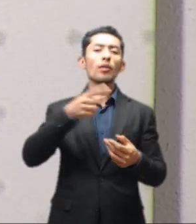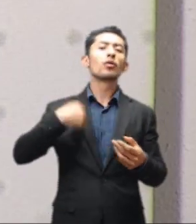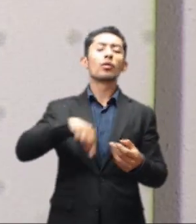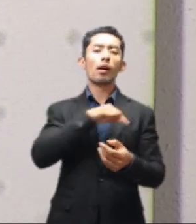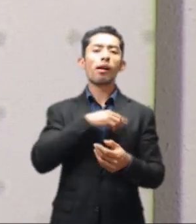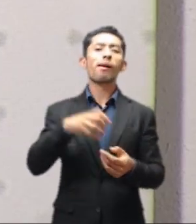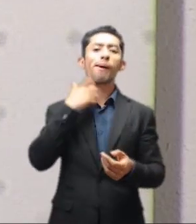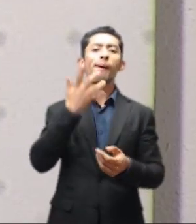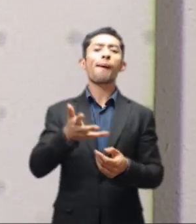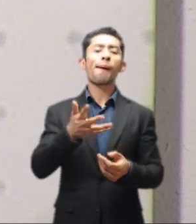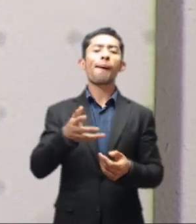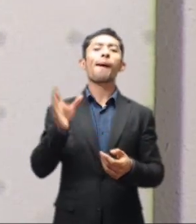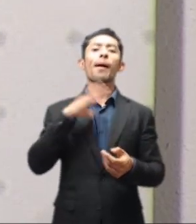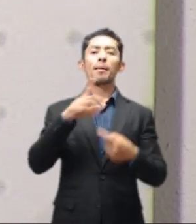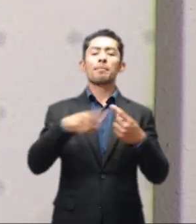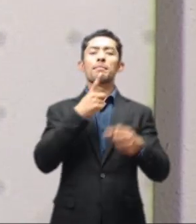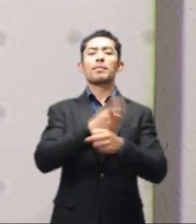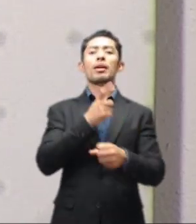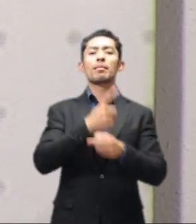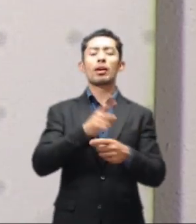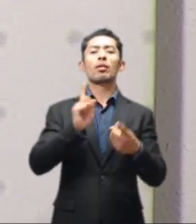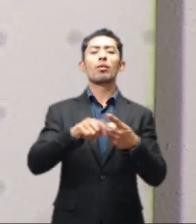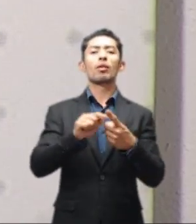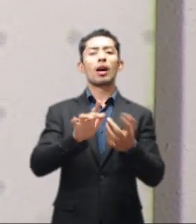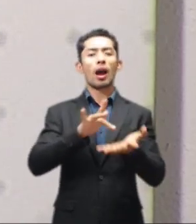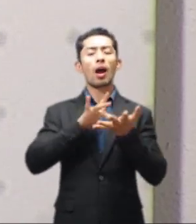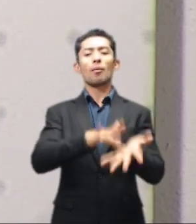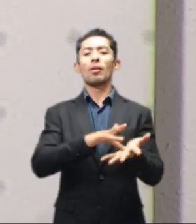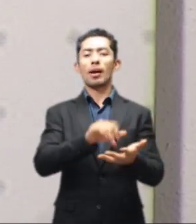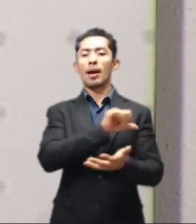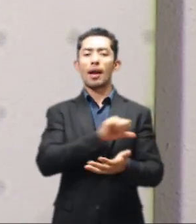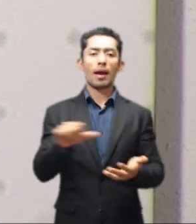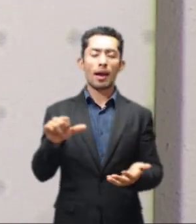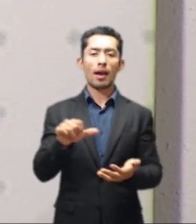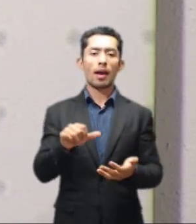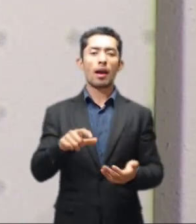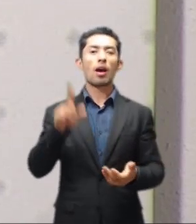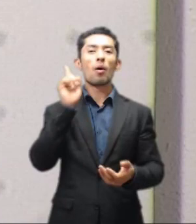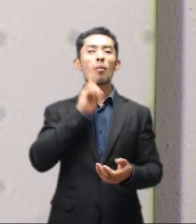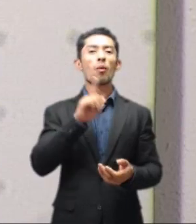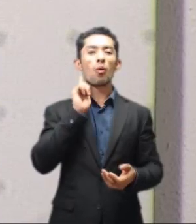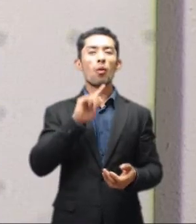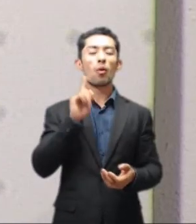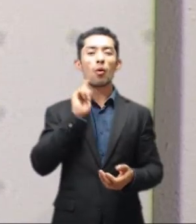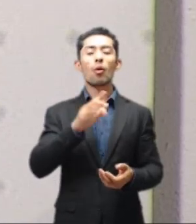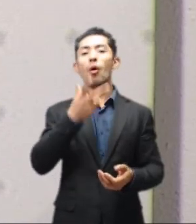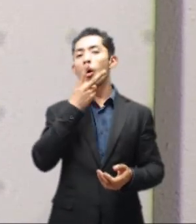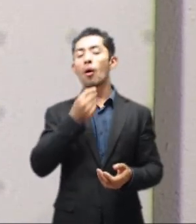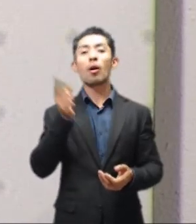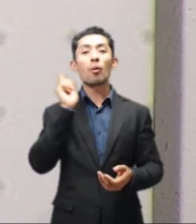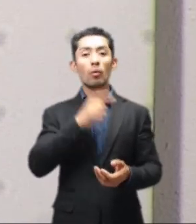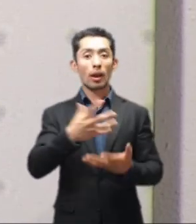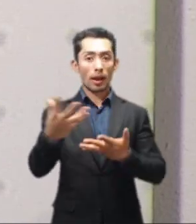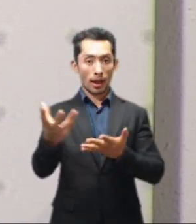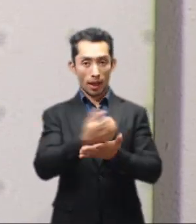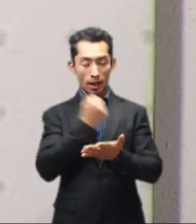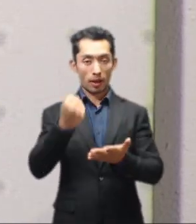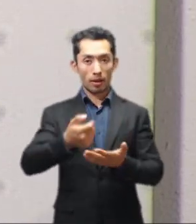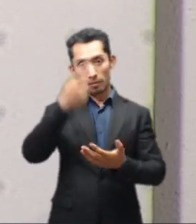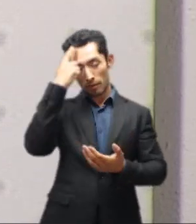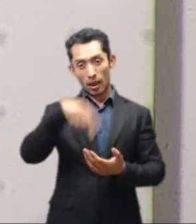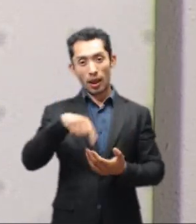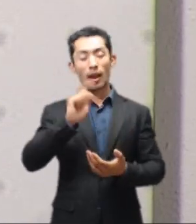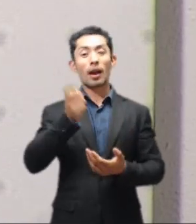llegar número uno extenderle la mano a la mujercita o el hombre que haya ganado para